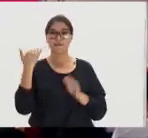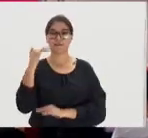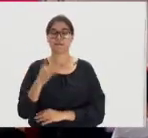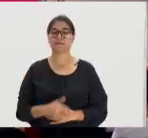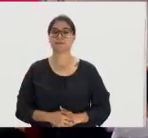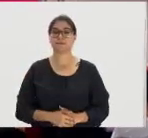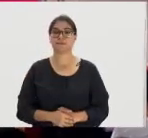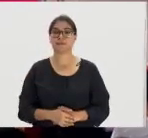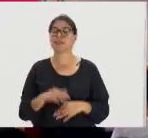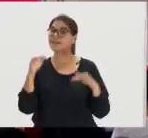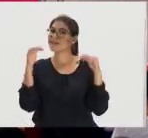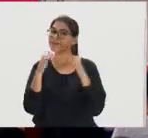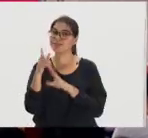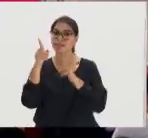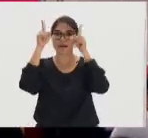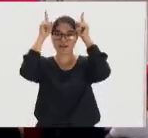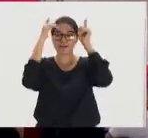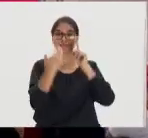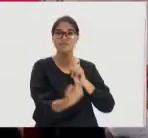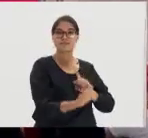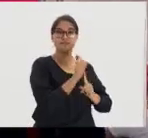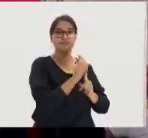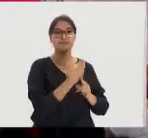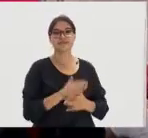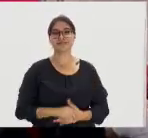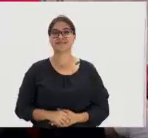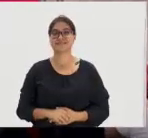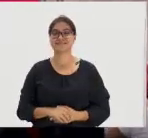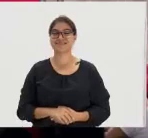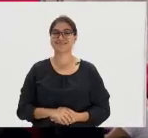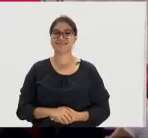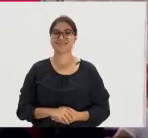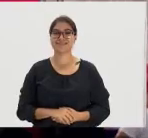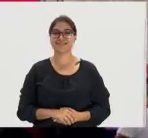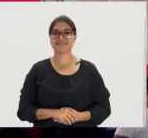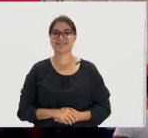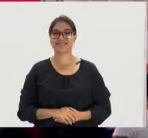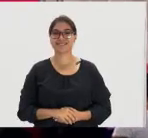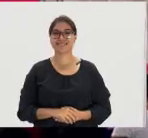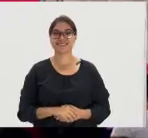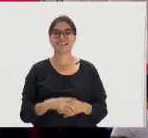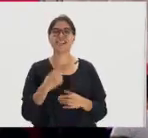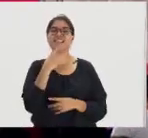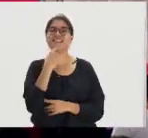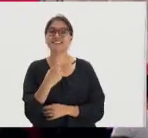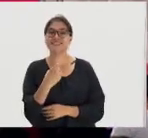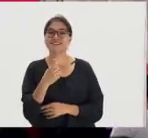Son dardos. ¿Quién abrió la puerta? ¿Quién abrió la puerta?